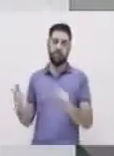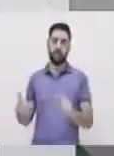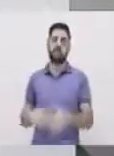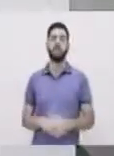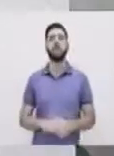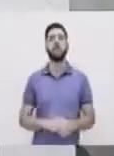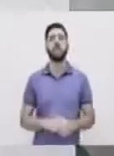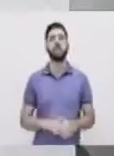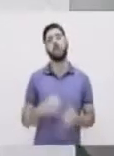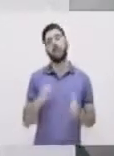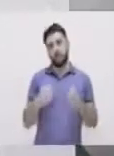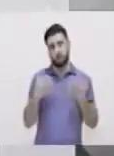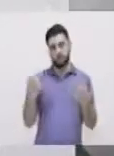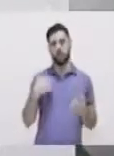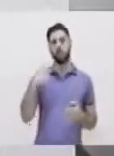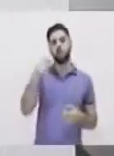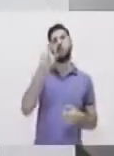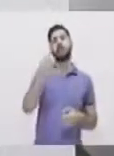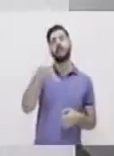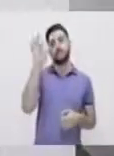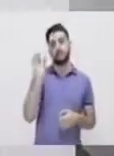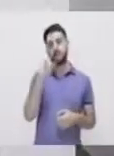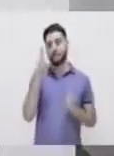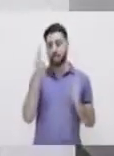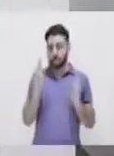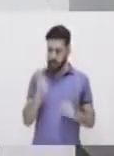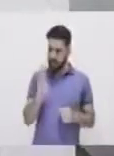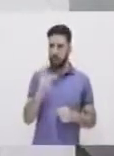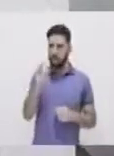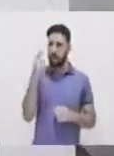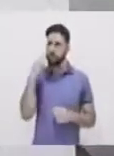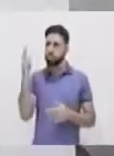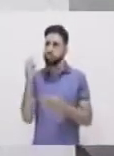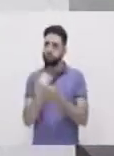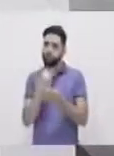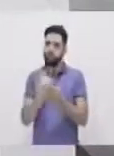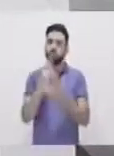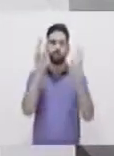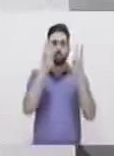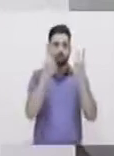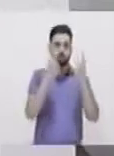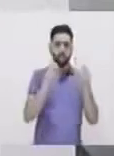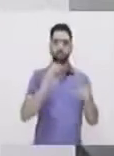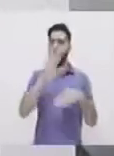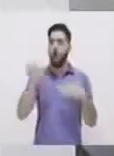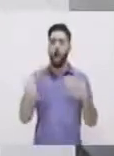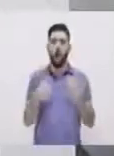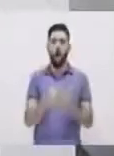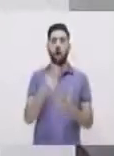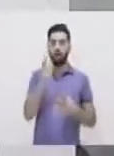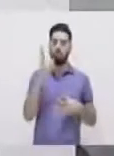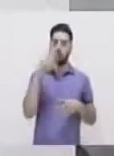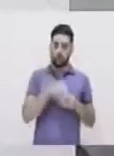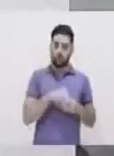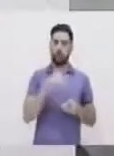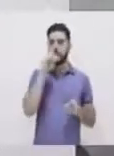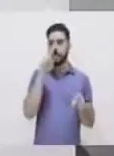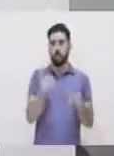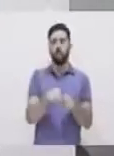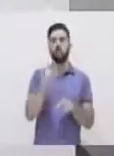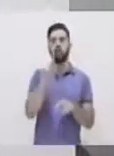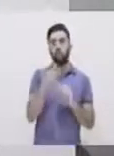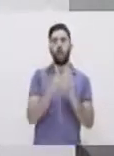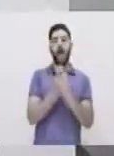Entonces siempre les invitamos ahí a explorar sus cualidades, sus competencias y sobre todo